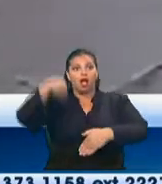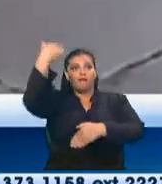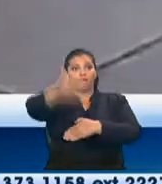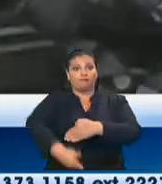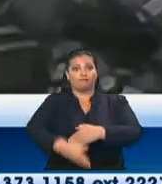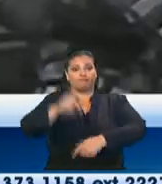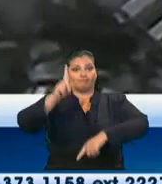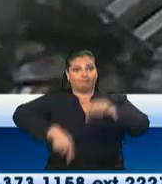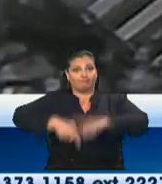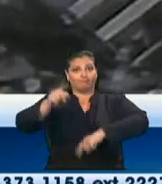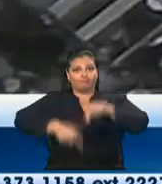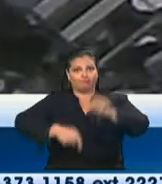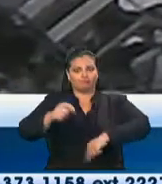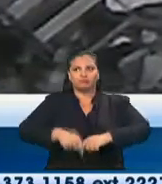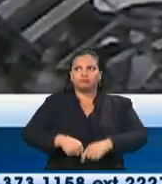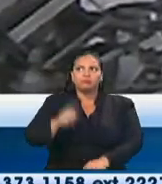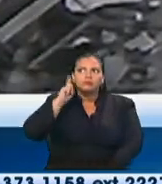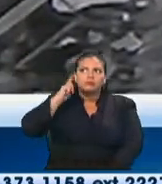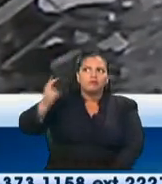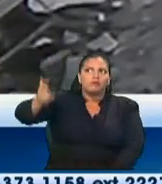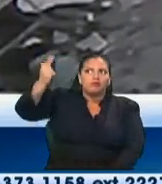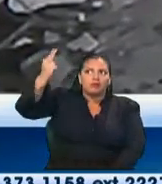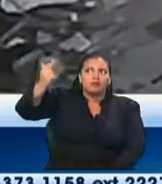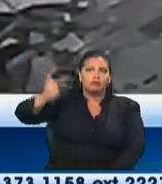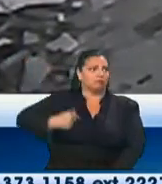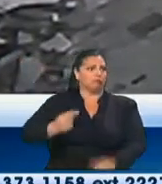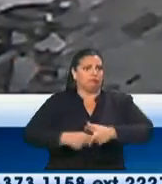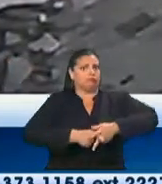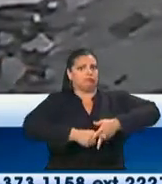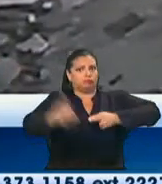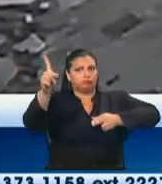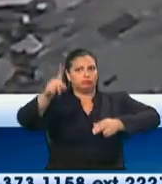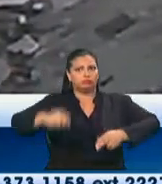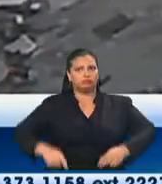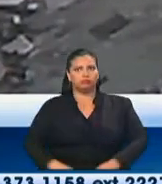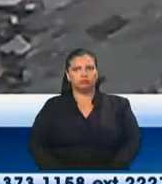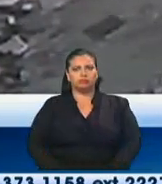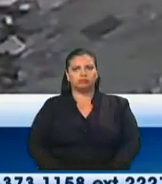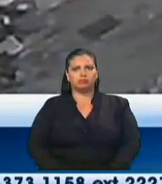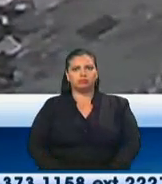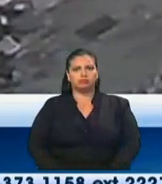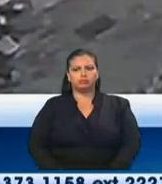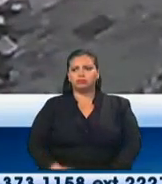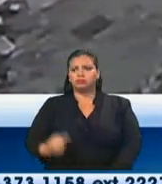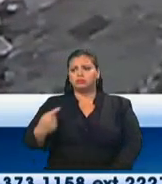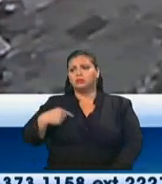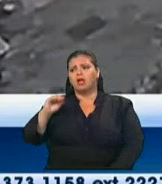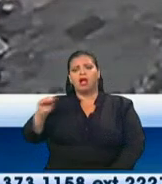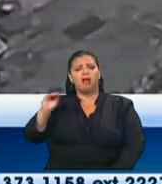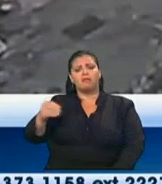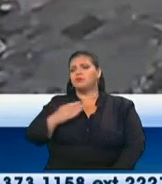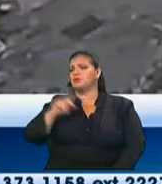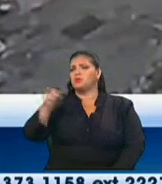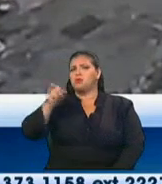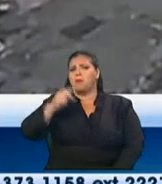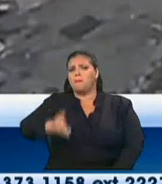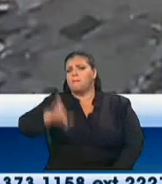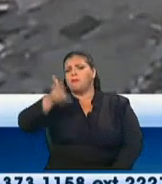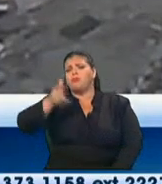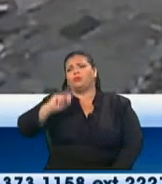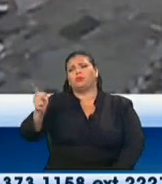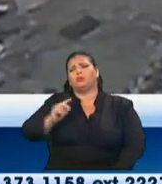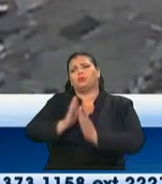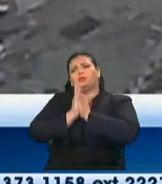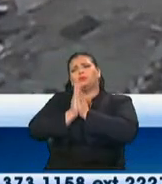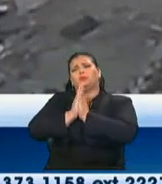prefirió irse, mientras su compinche rogaba por su vida. Y yo le decía, no dispares, ñaño, no dispares, te suplico que no